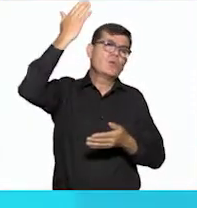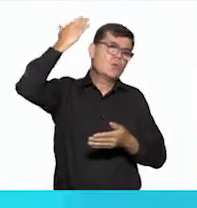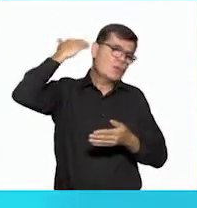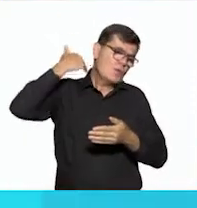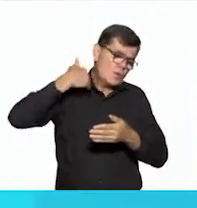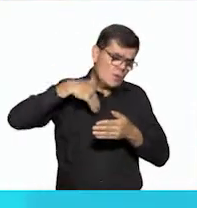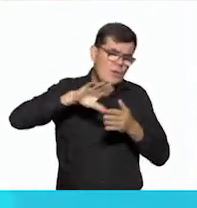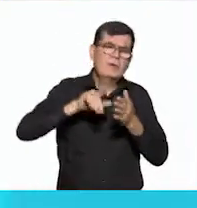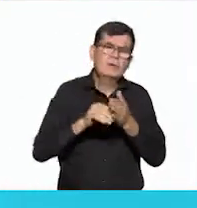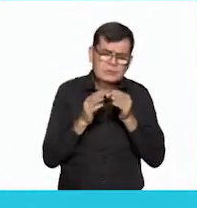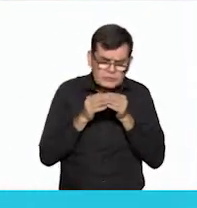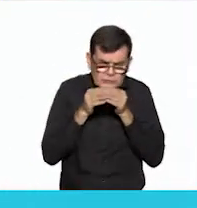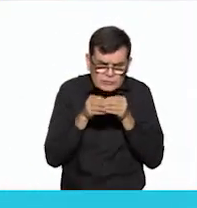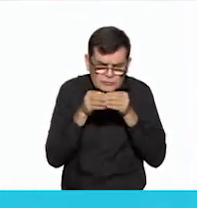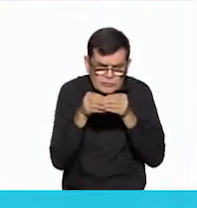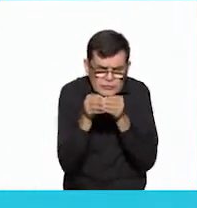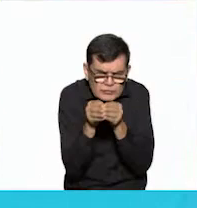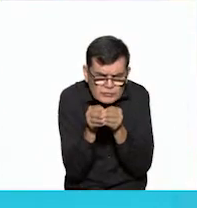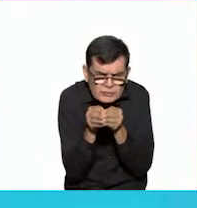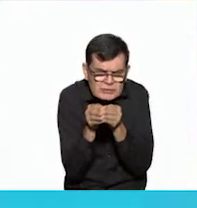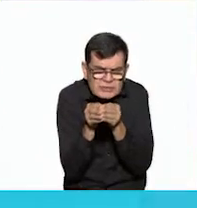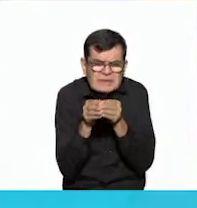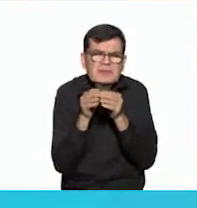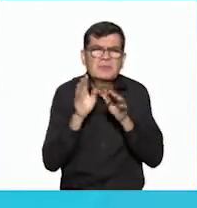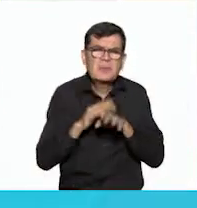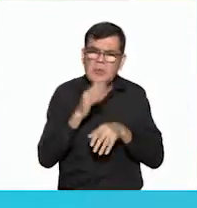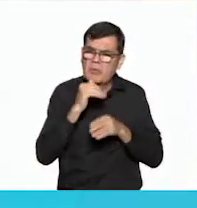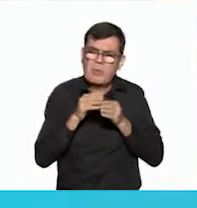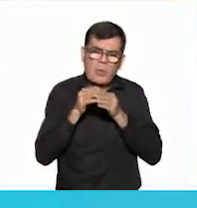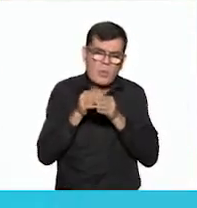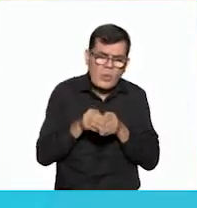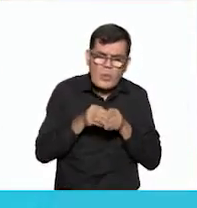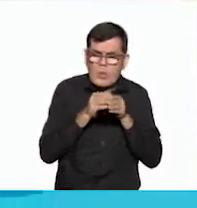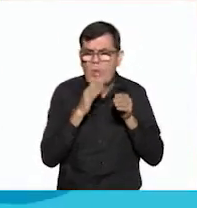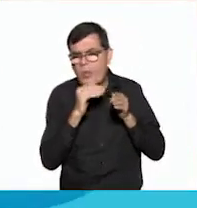vez un barco chiquito.